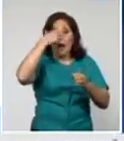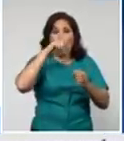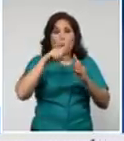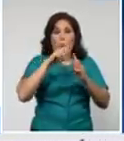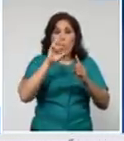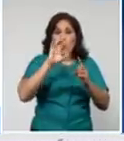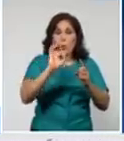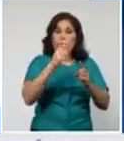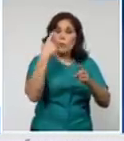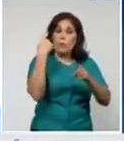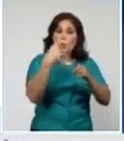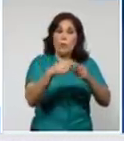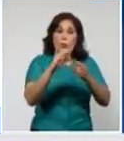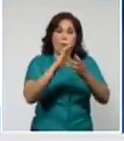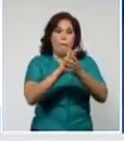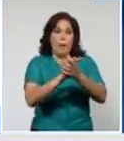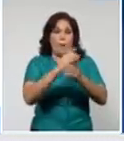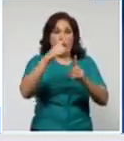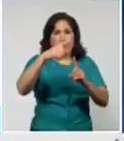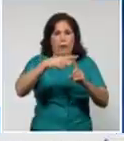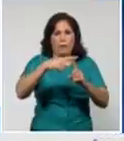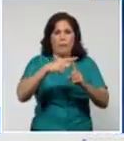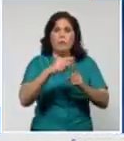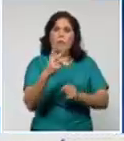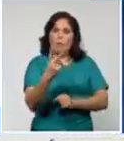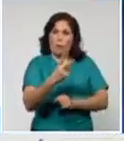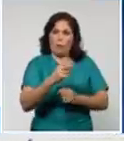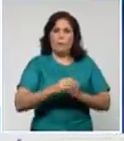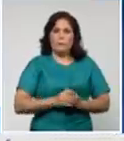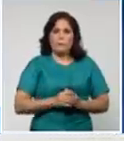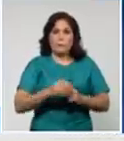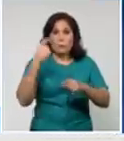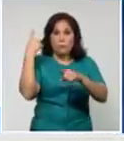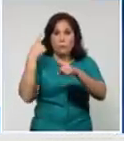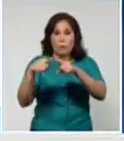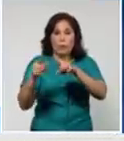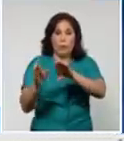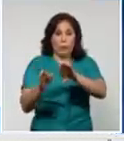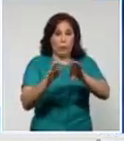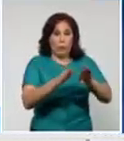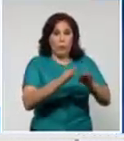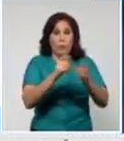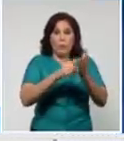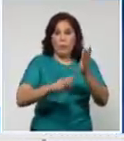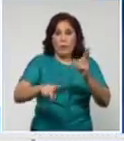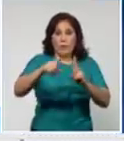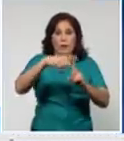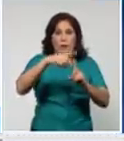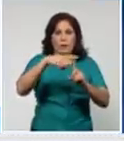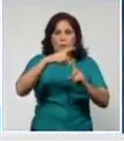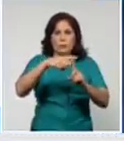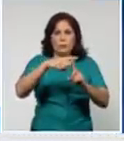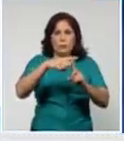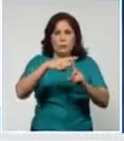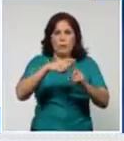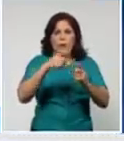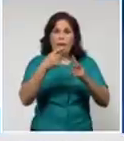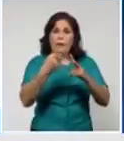Manuel Tames. Bien, en el caso de las tunas y